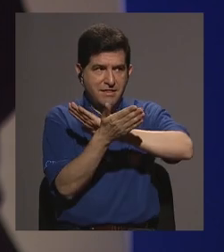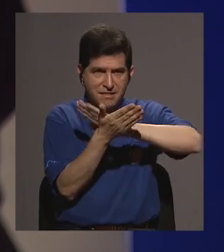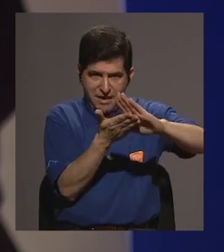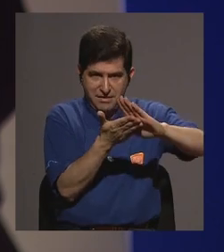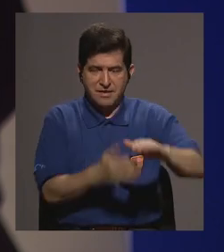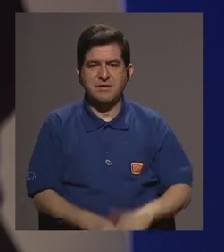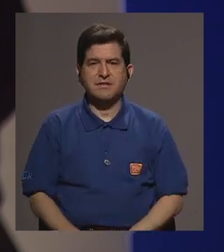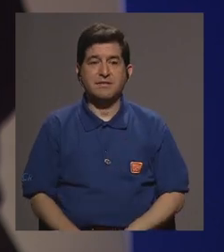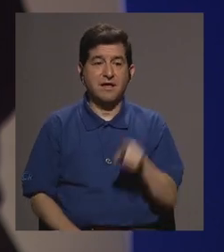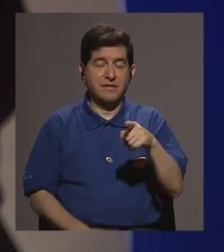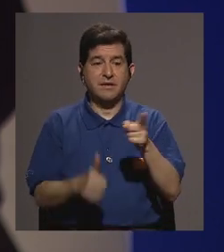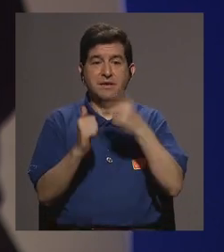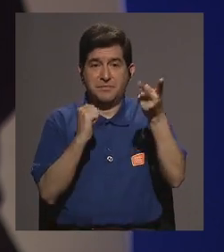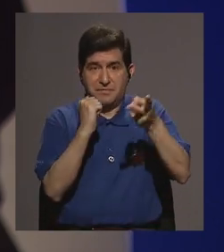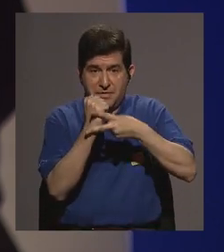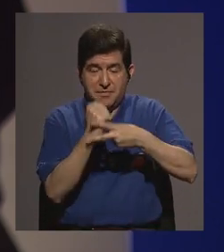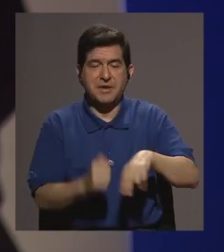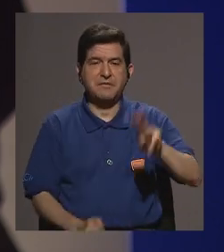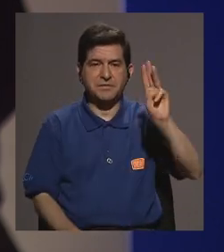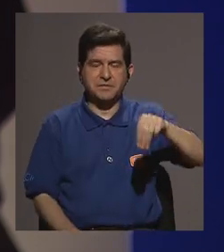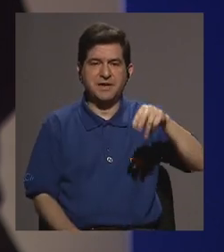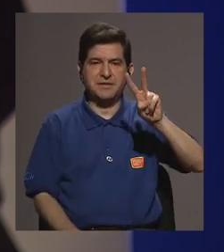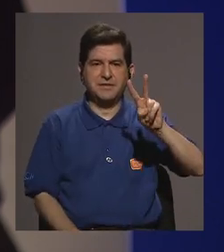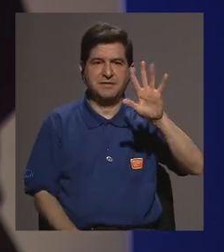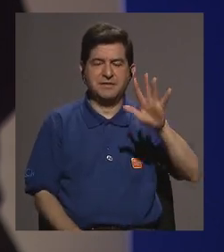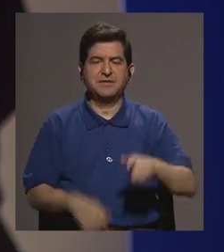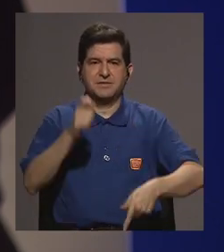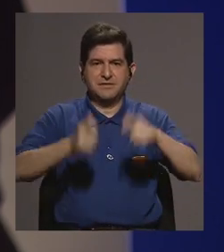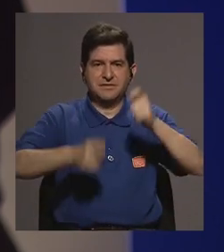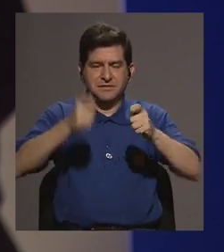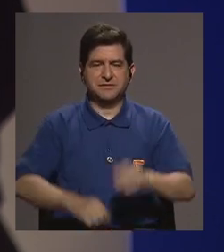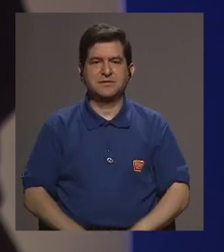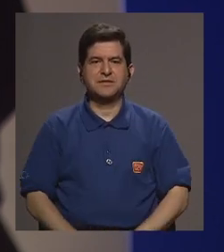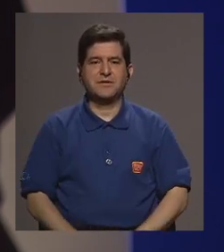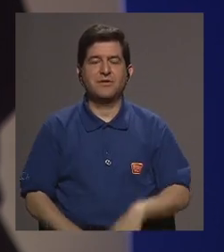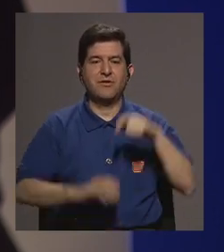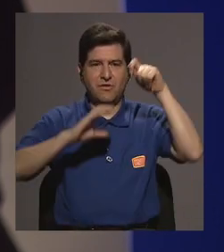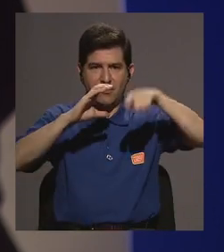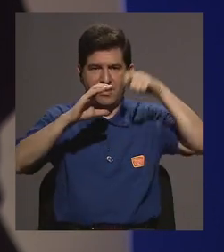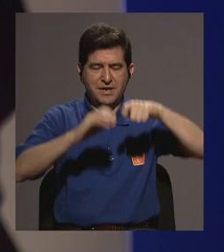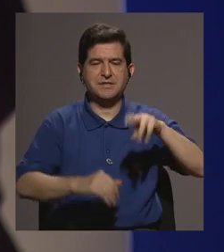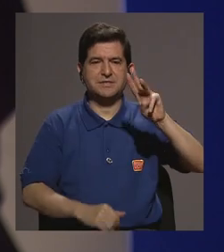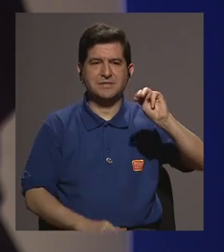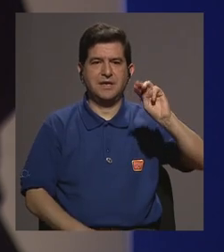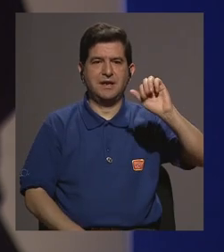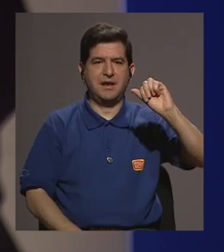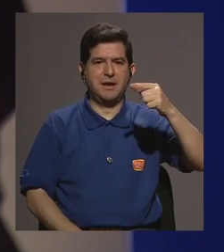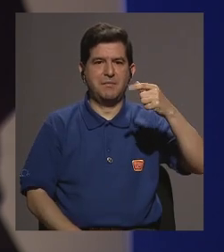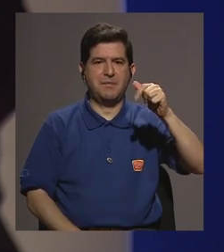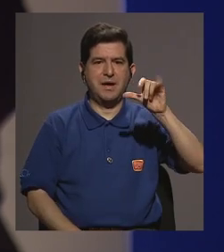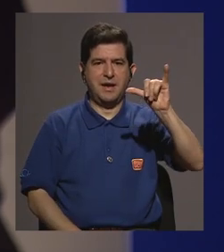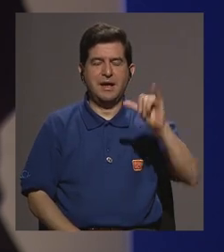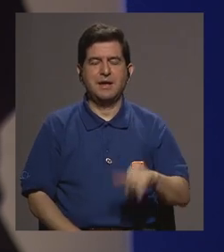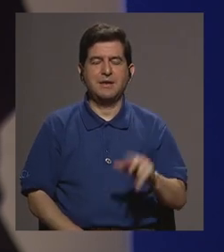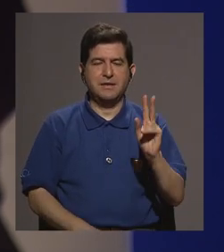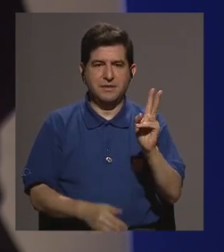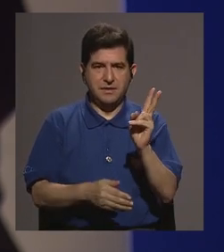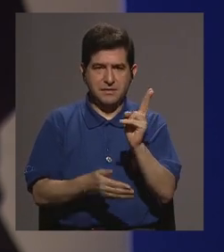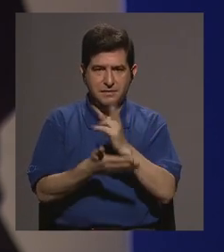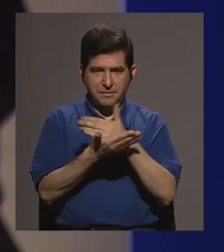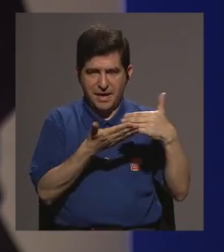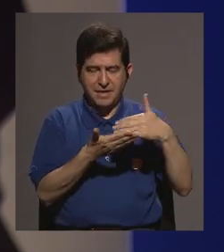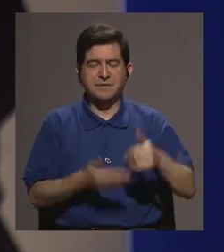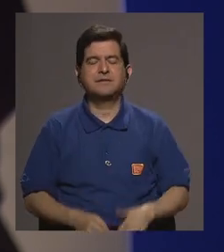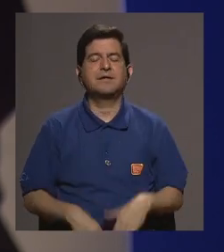dignidad que se va a estrenar este próximo martes 25 de septiembre en el cine magaly en el segundo bloque